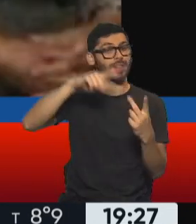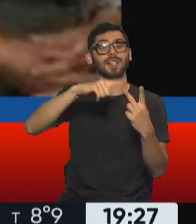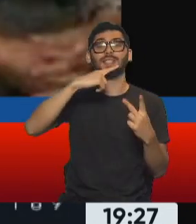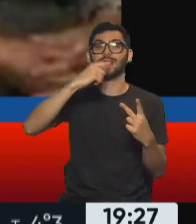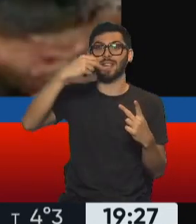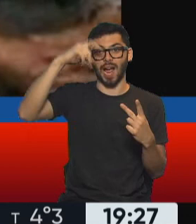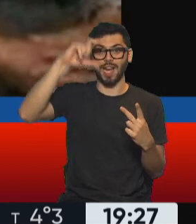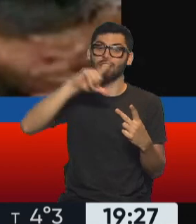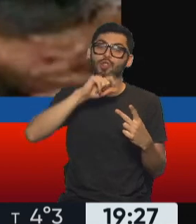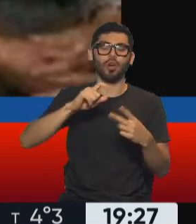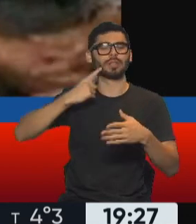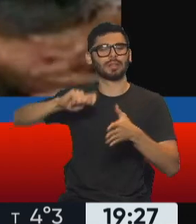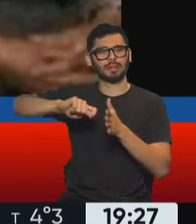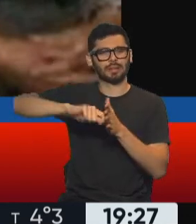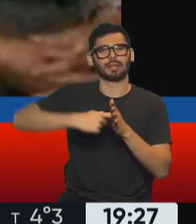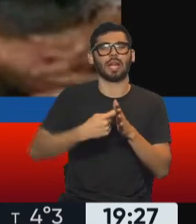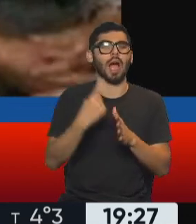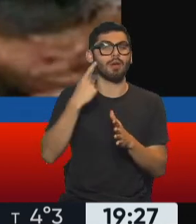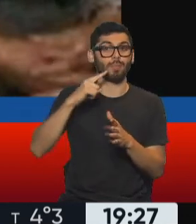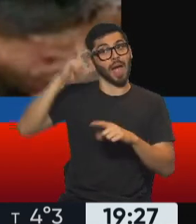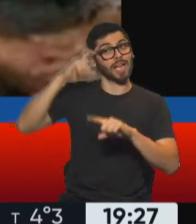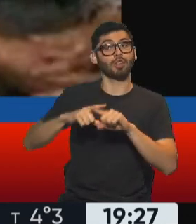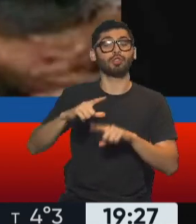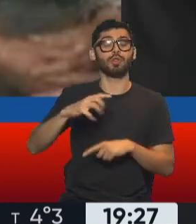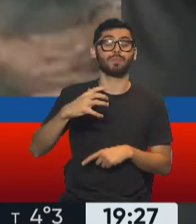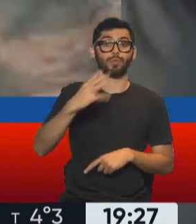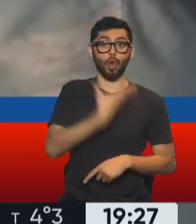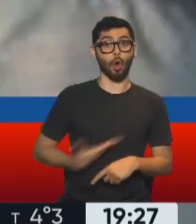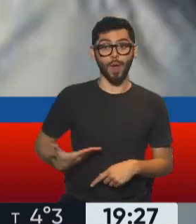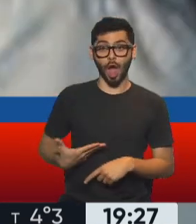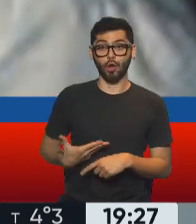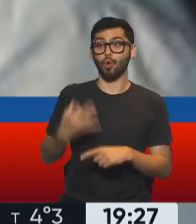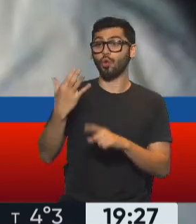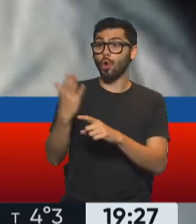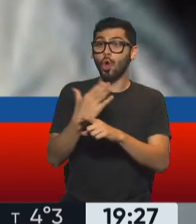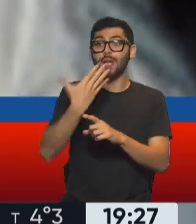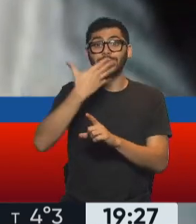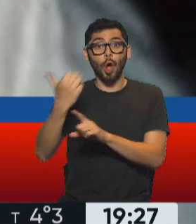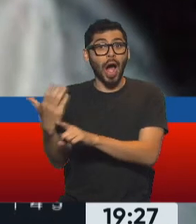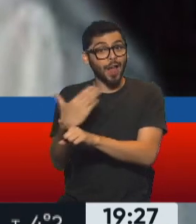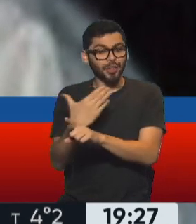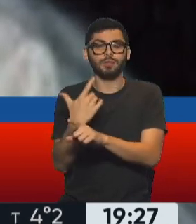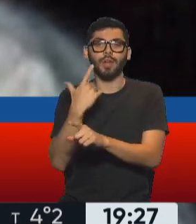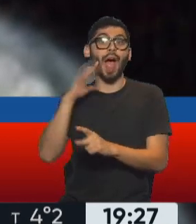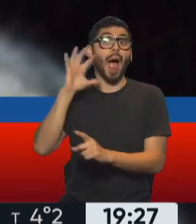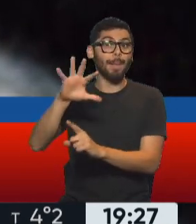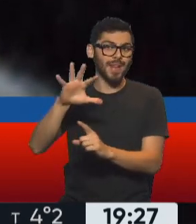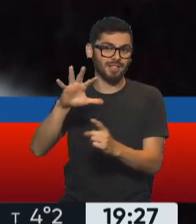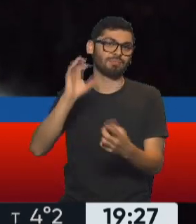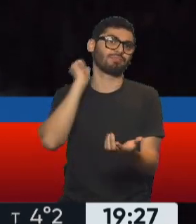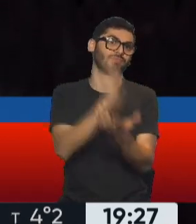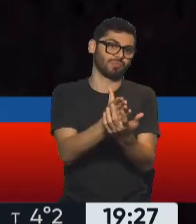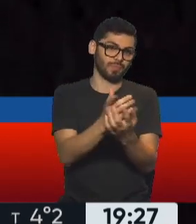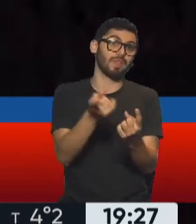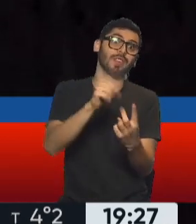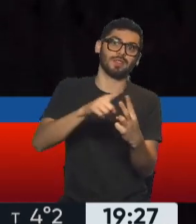por coacción agravada por haber amenazado al exgobernador poco antes de ser secuestrado. El tribunal determinó que ambos